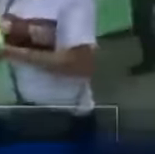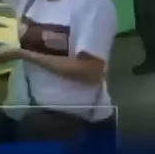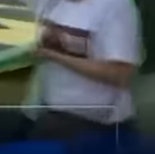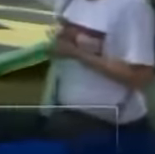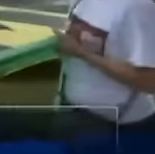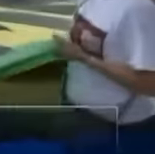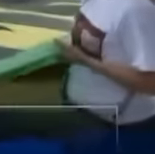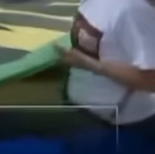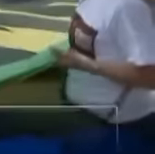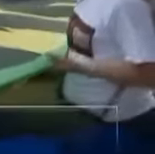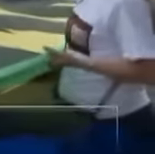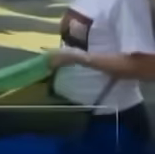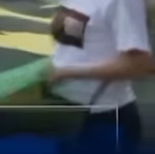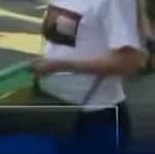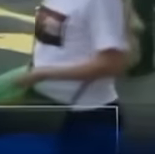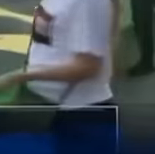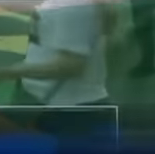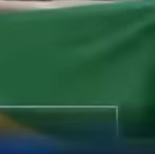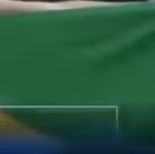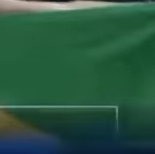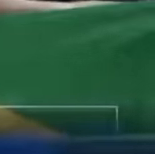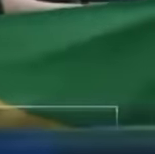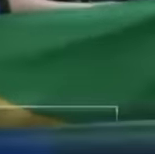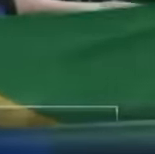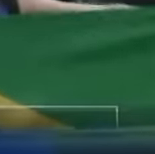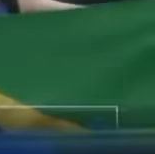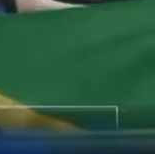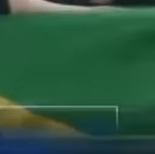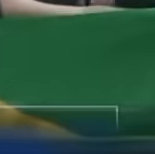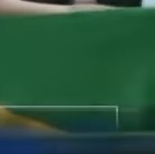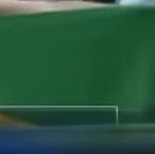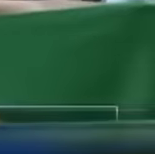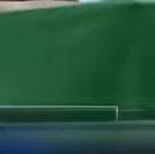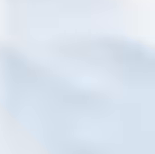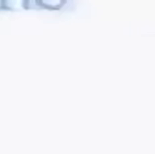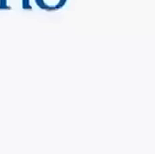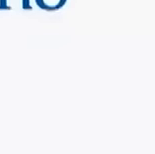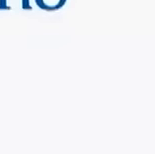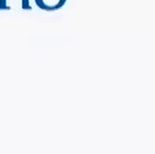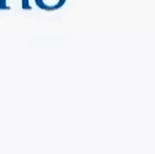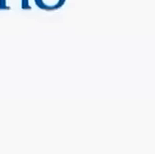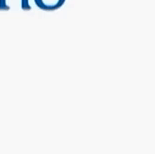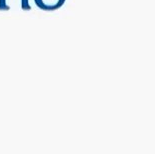las calles en Sao Paulo para protestar contra el gobierno de Temer.